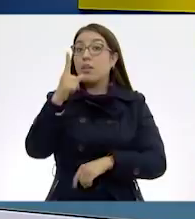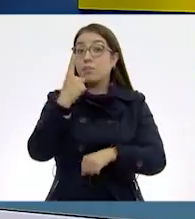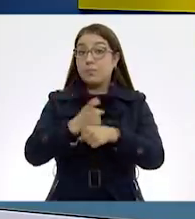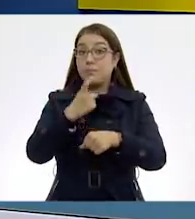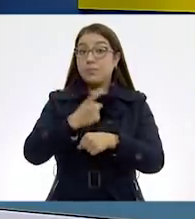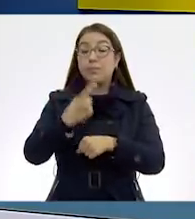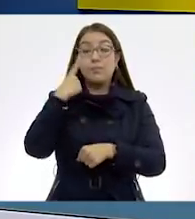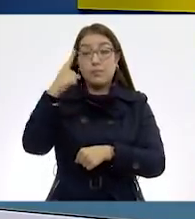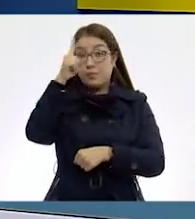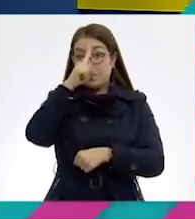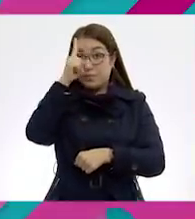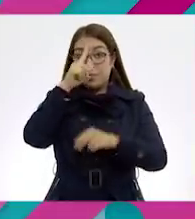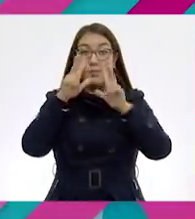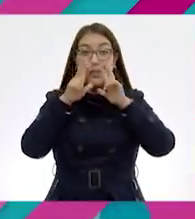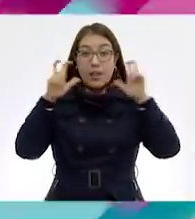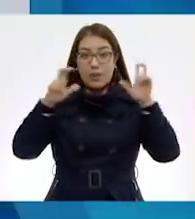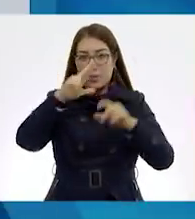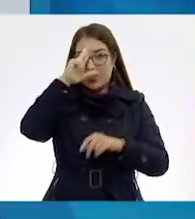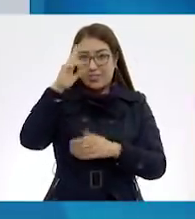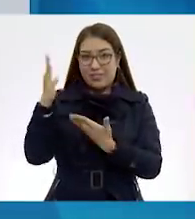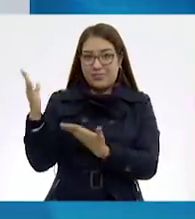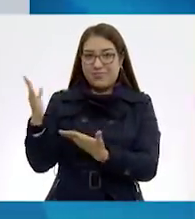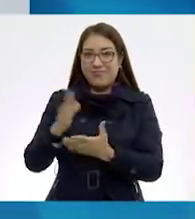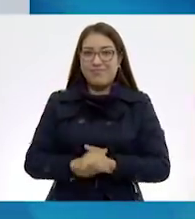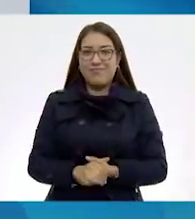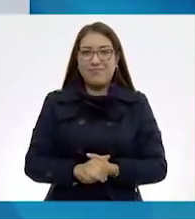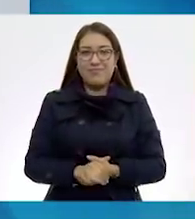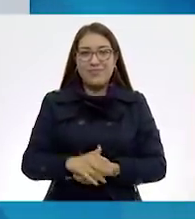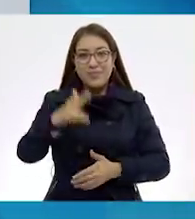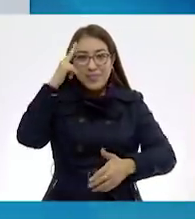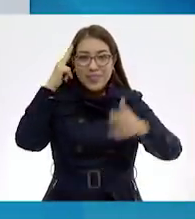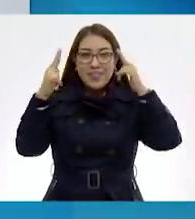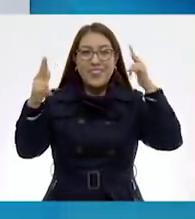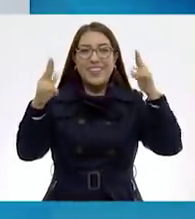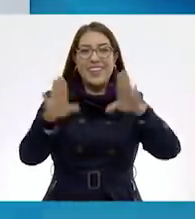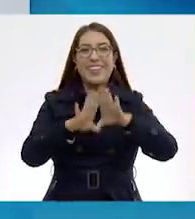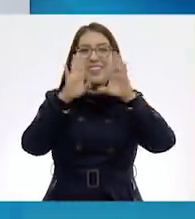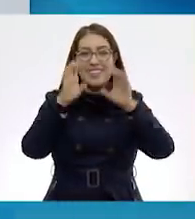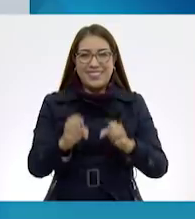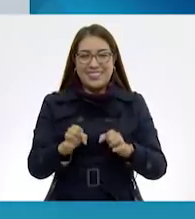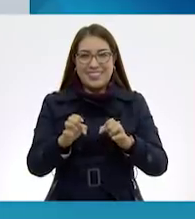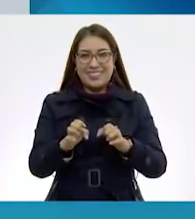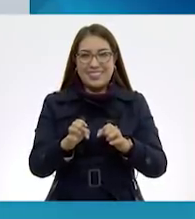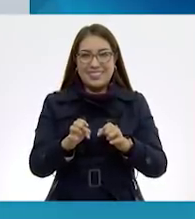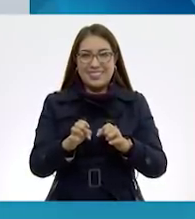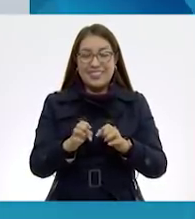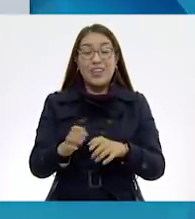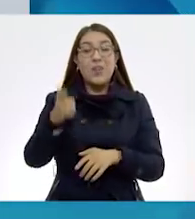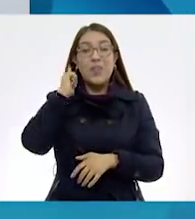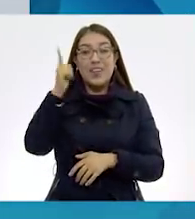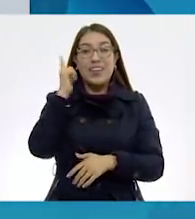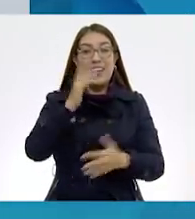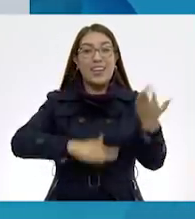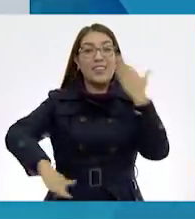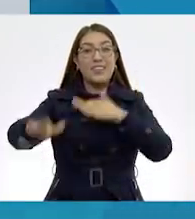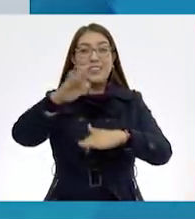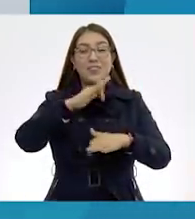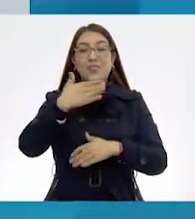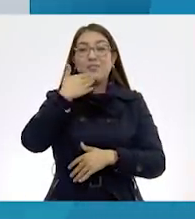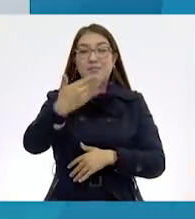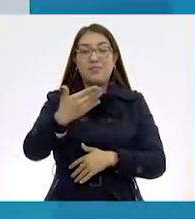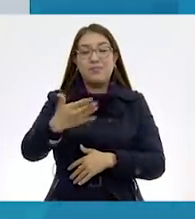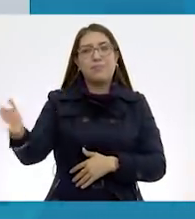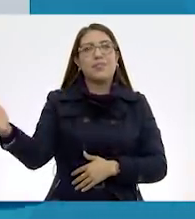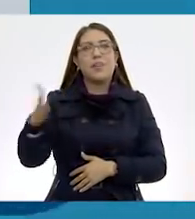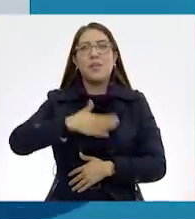con un consejo de Ajo Listo. ¡Hola! ¿Cómo están? Espero que muy bien. ¡Qué